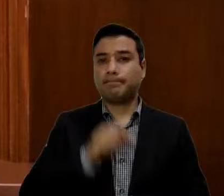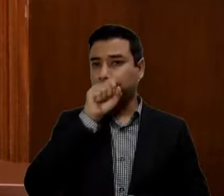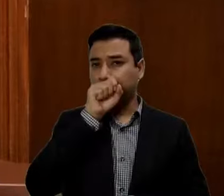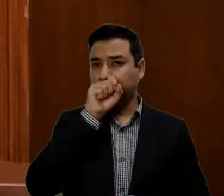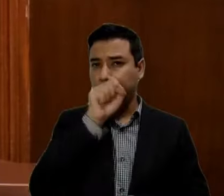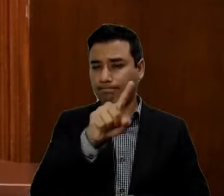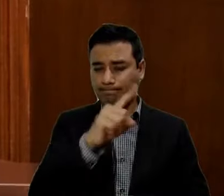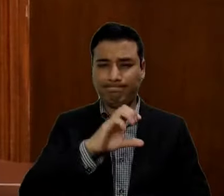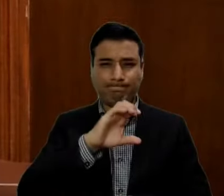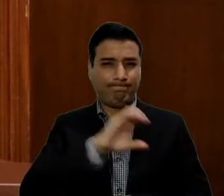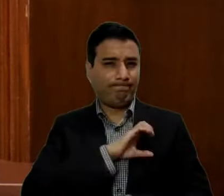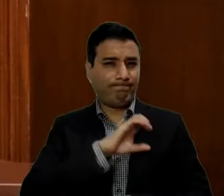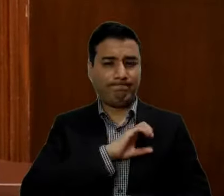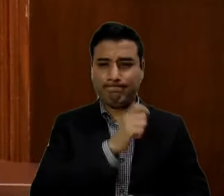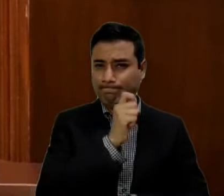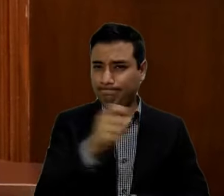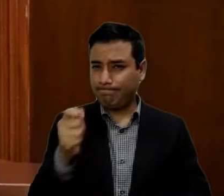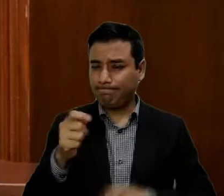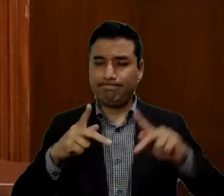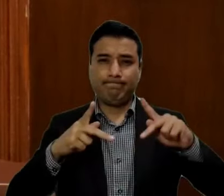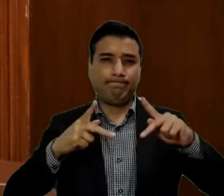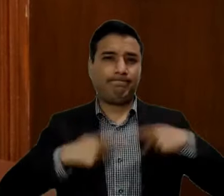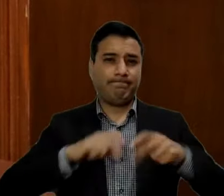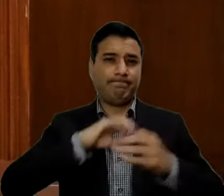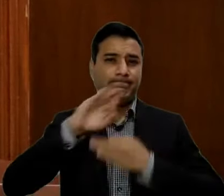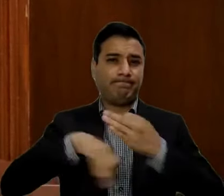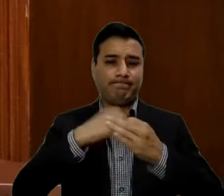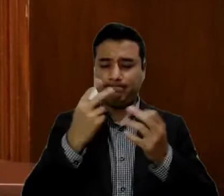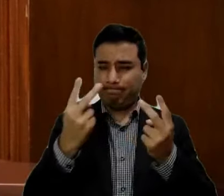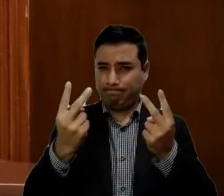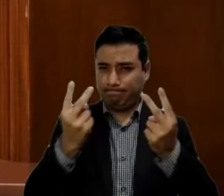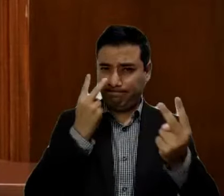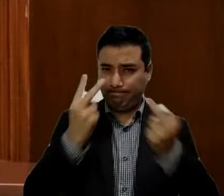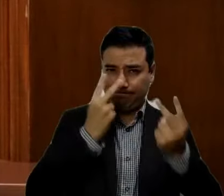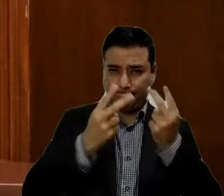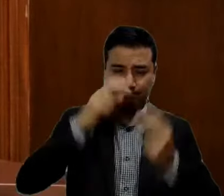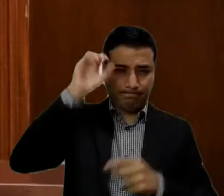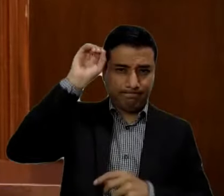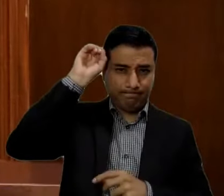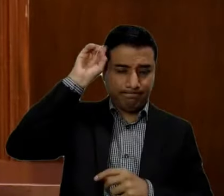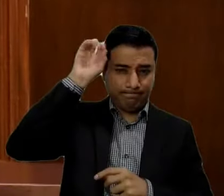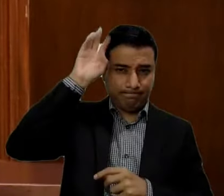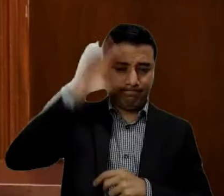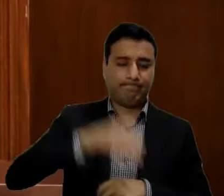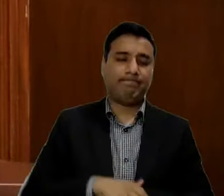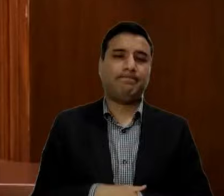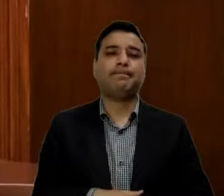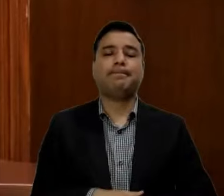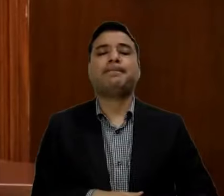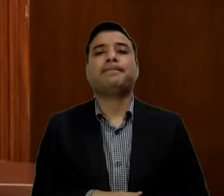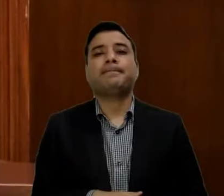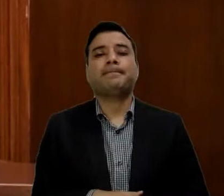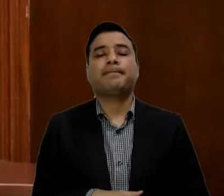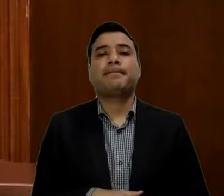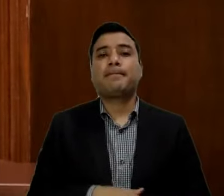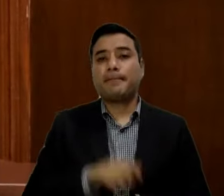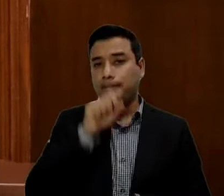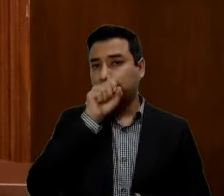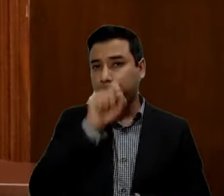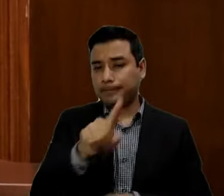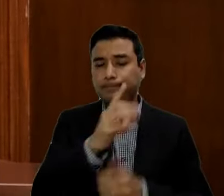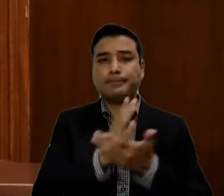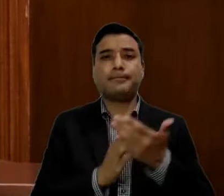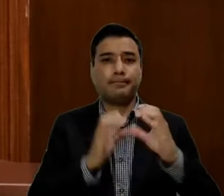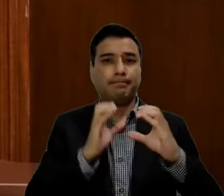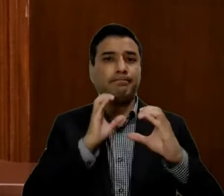afecto a la ciudadanía que sigue los trabajos de esta Cámara de Diputados, como también a los medios de